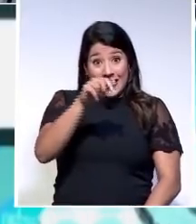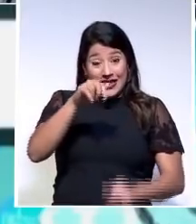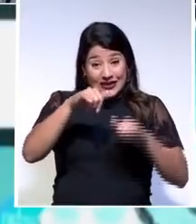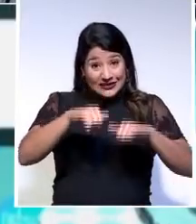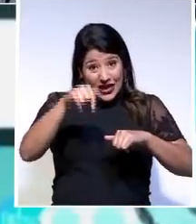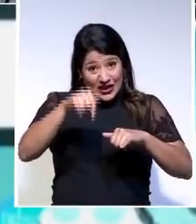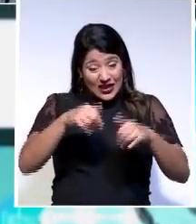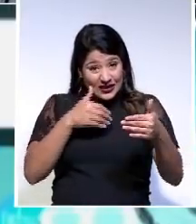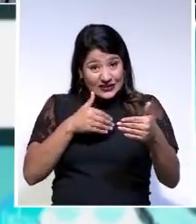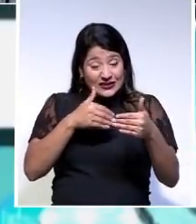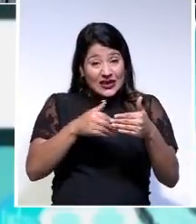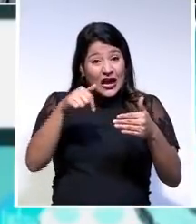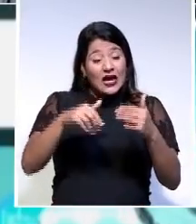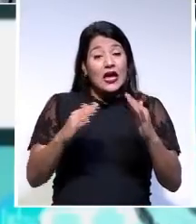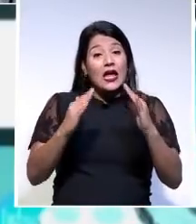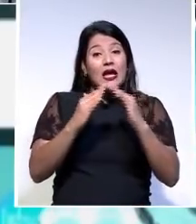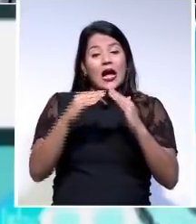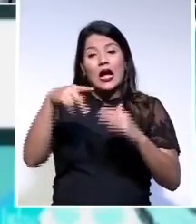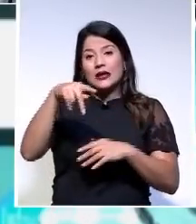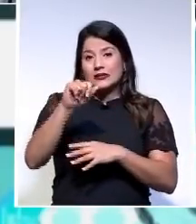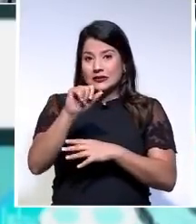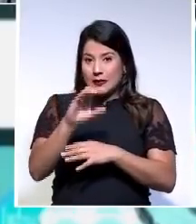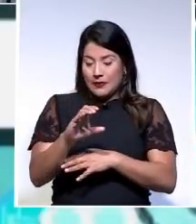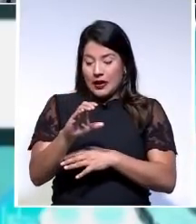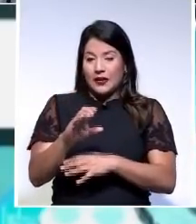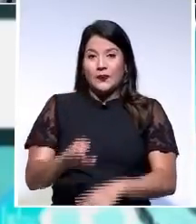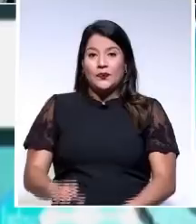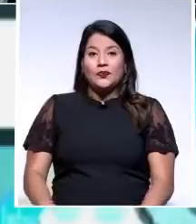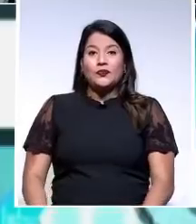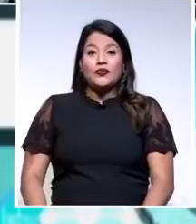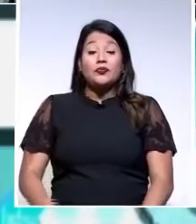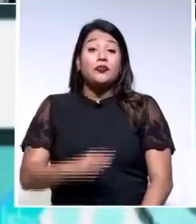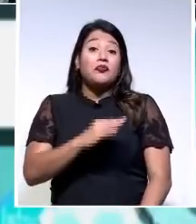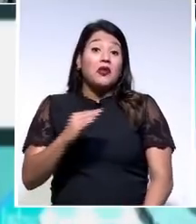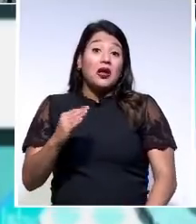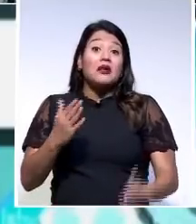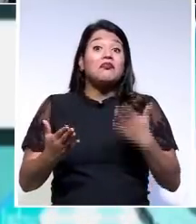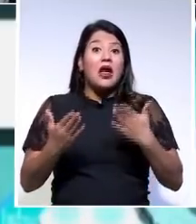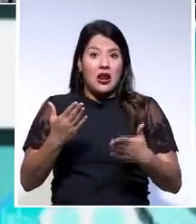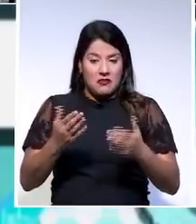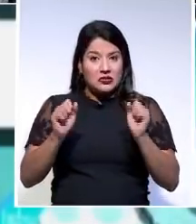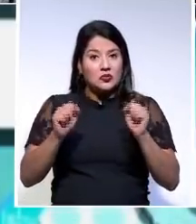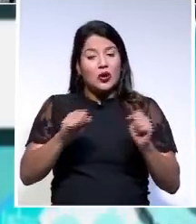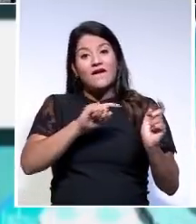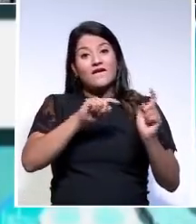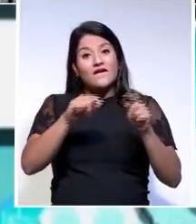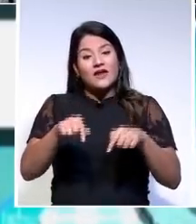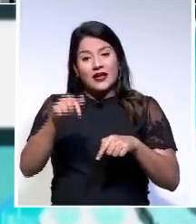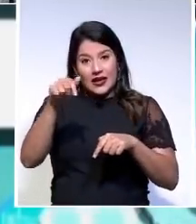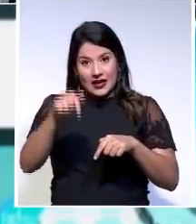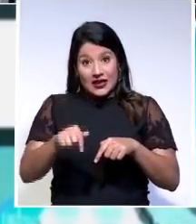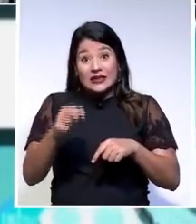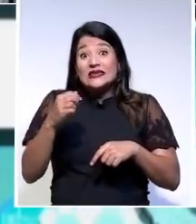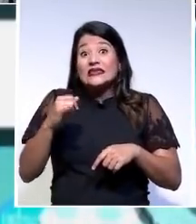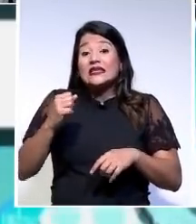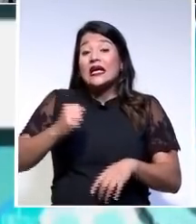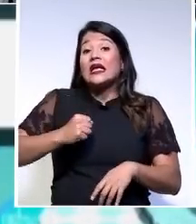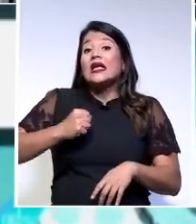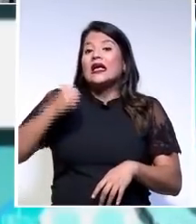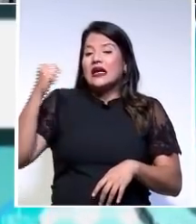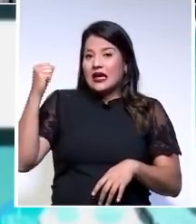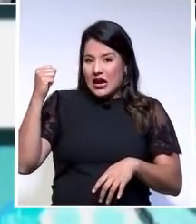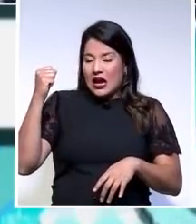cerca de lo que es la sede principal del Partido Acción Ciudadana y que podría estar haciéndose presente acá si llega a